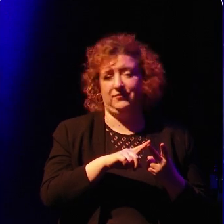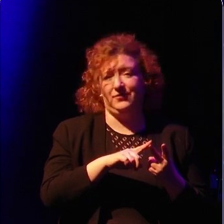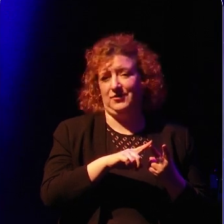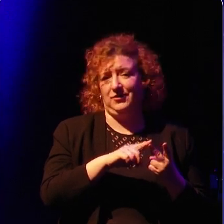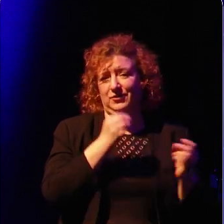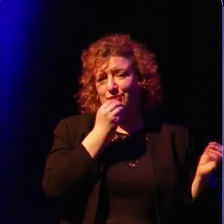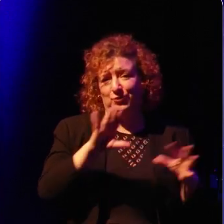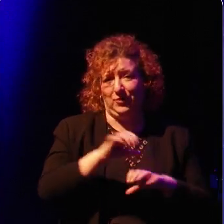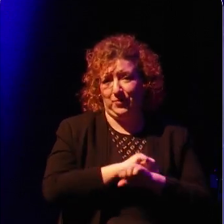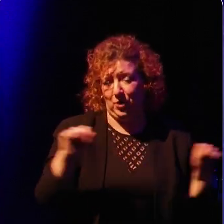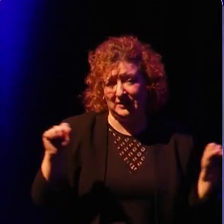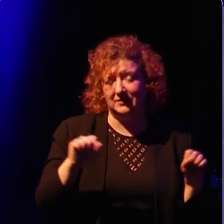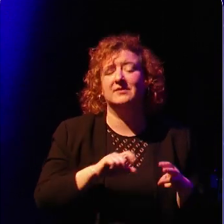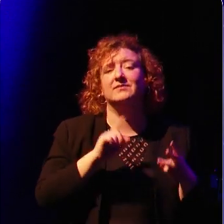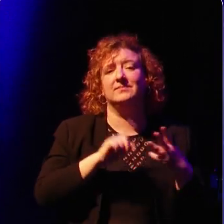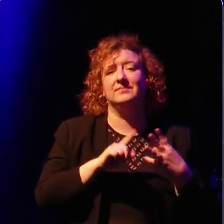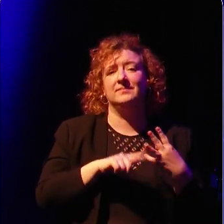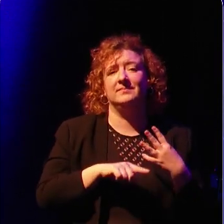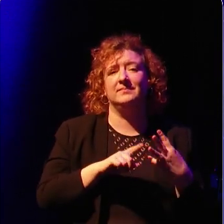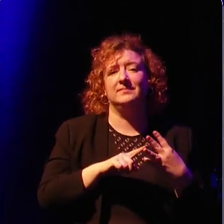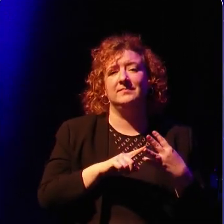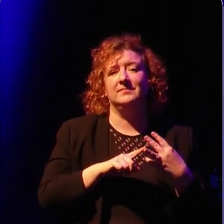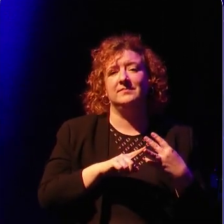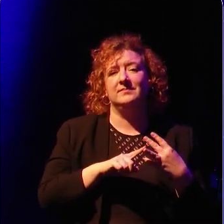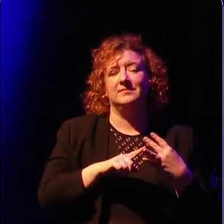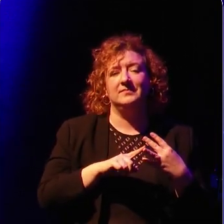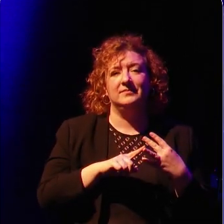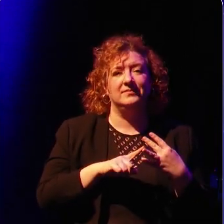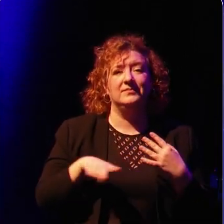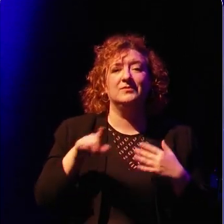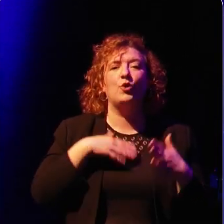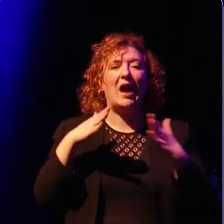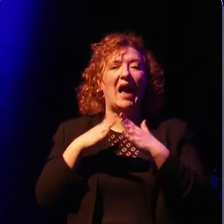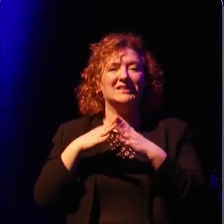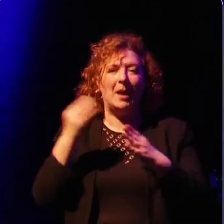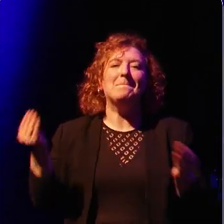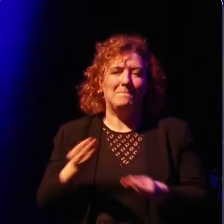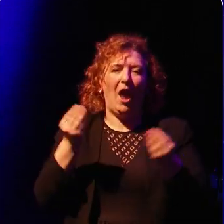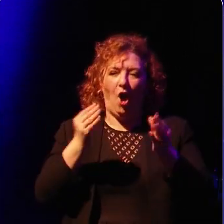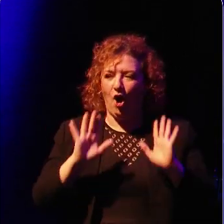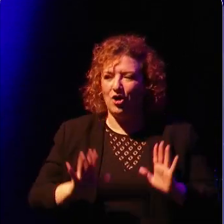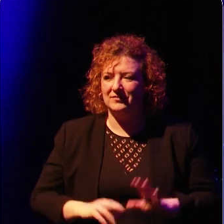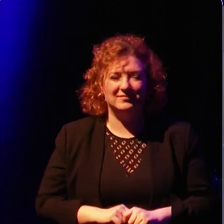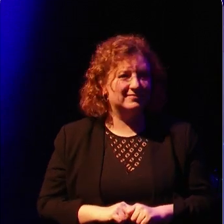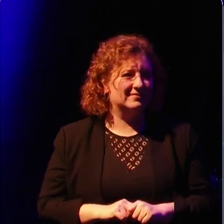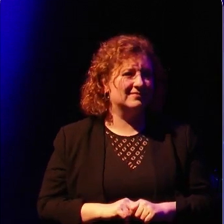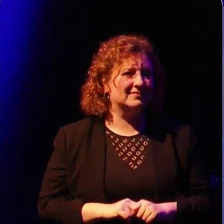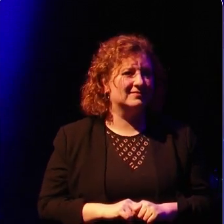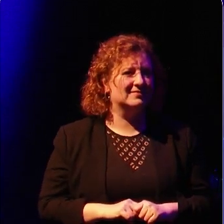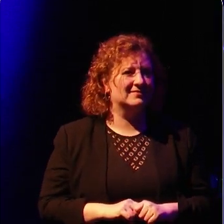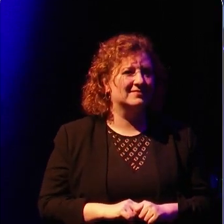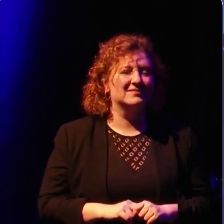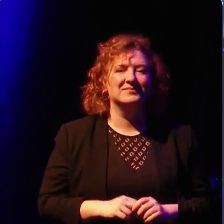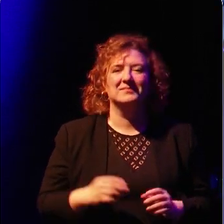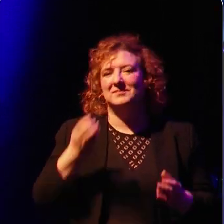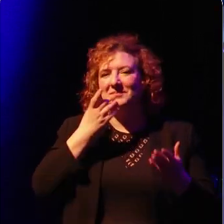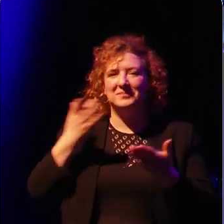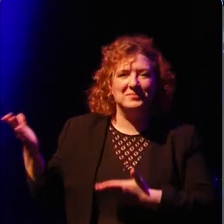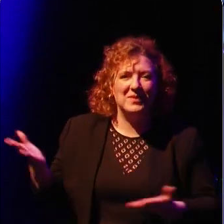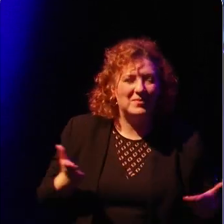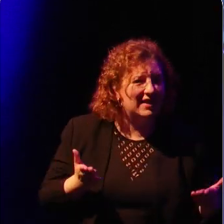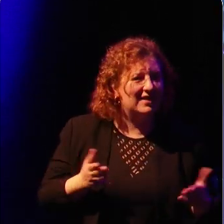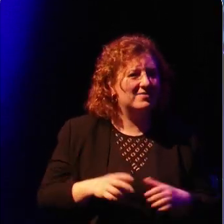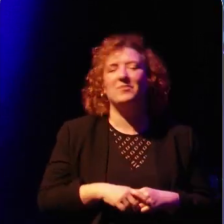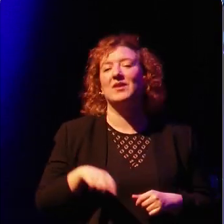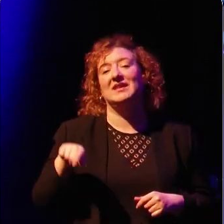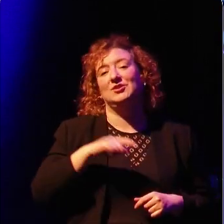no vas a ser sustituido. Y la tercera es en tu caso, cuanto antes mejor. ¿Ok? Por lo cual, bienvenidos al club.